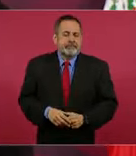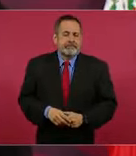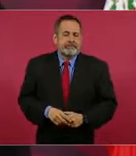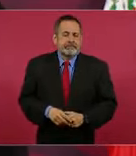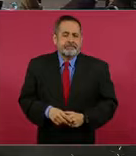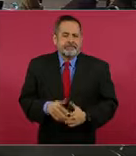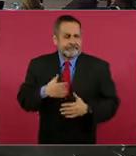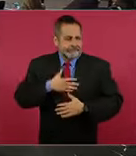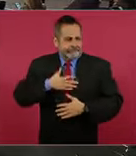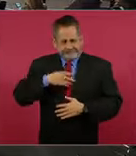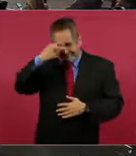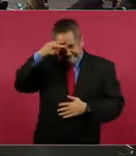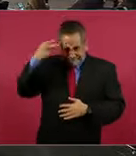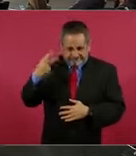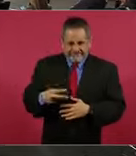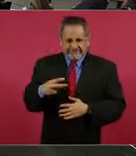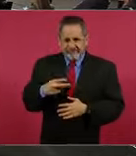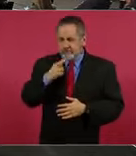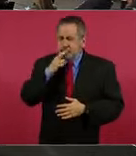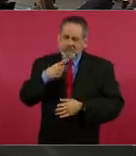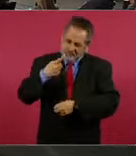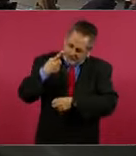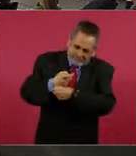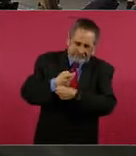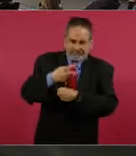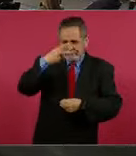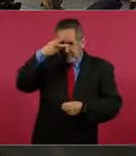lo nuestro primero.